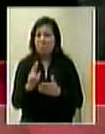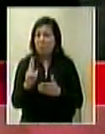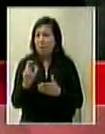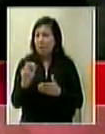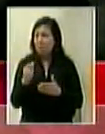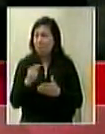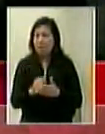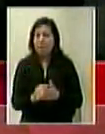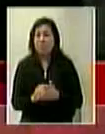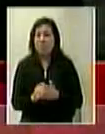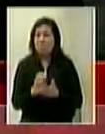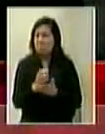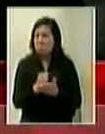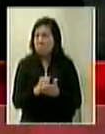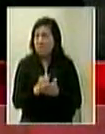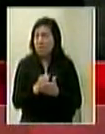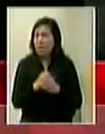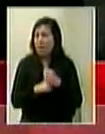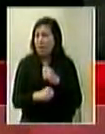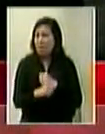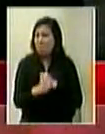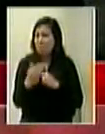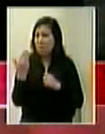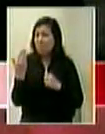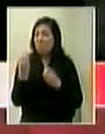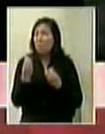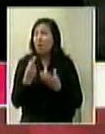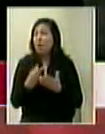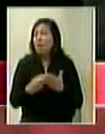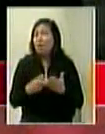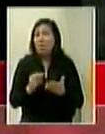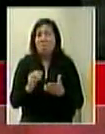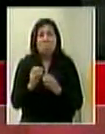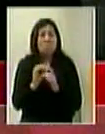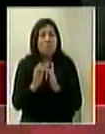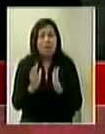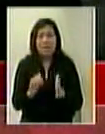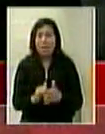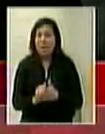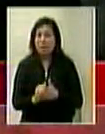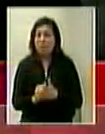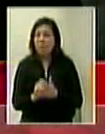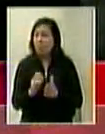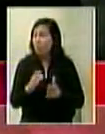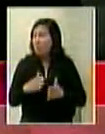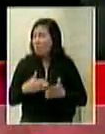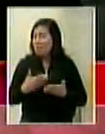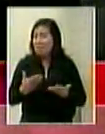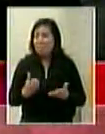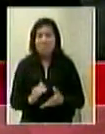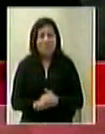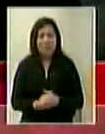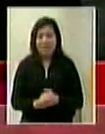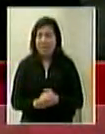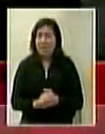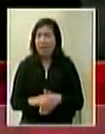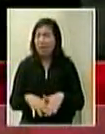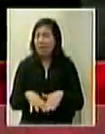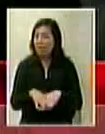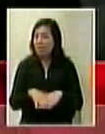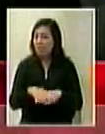mil menos que el año pasado. Porque no se puede hacer magia, pues, colega, no se puede hacer magia en